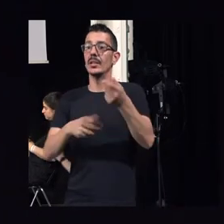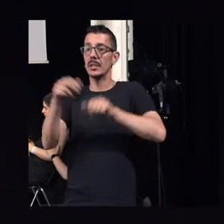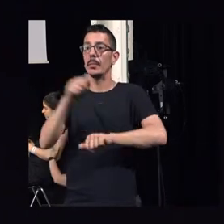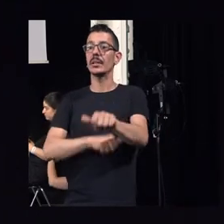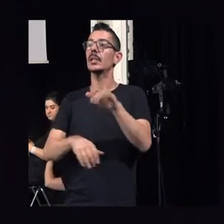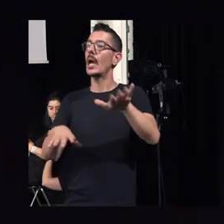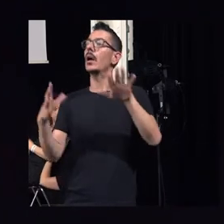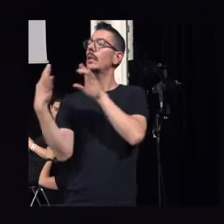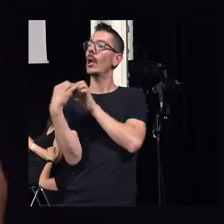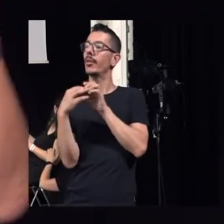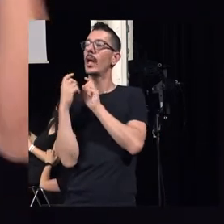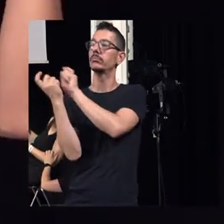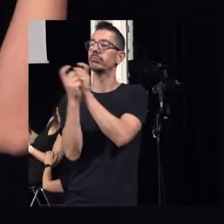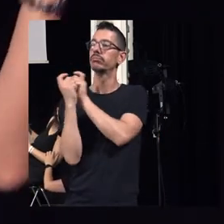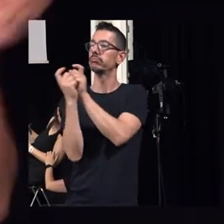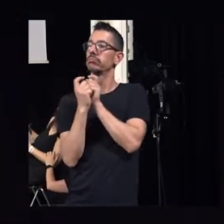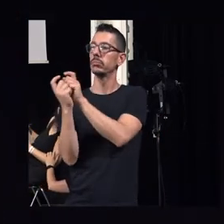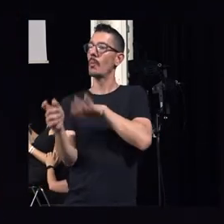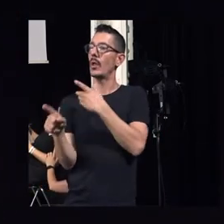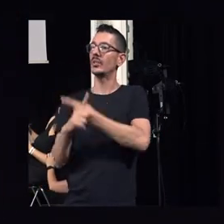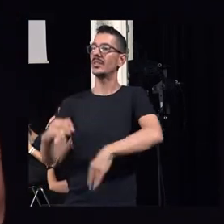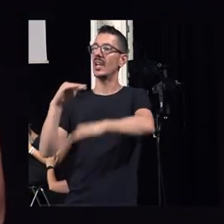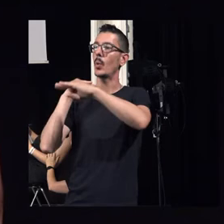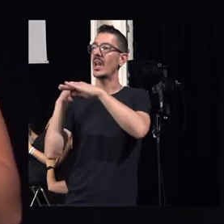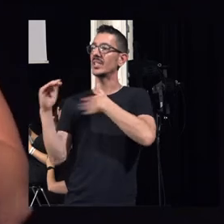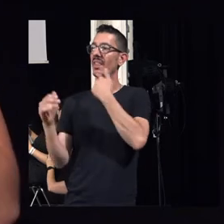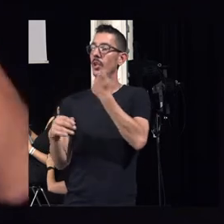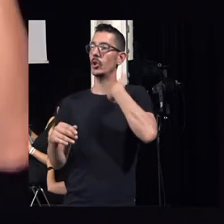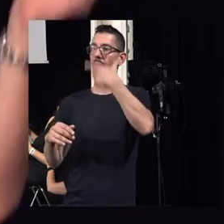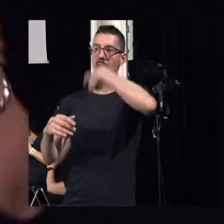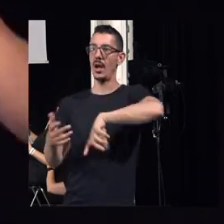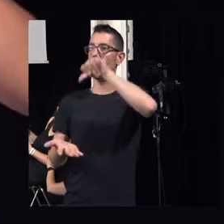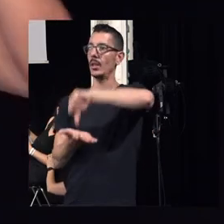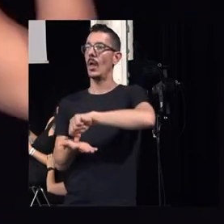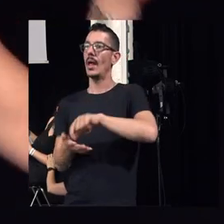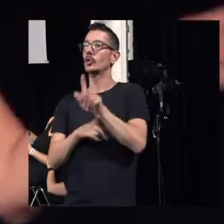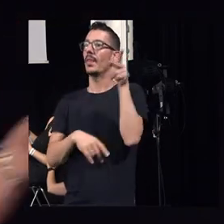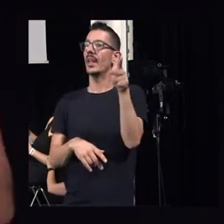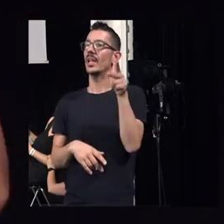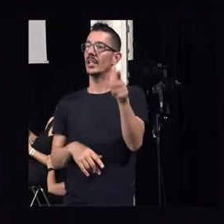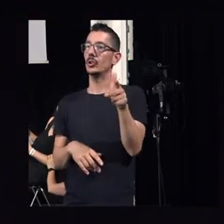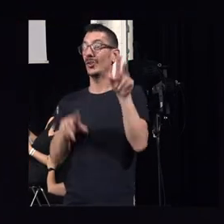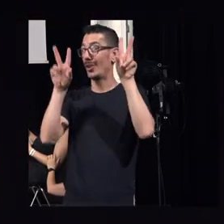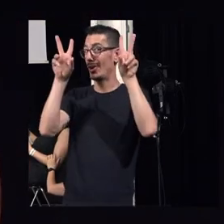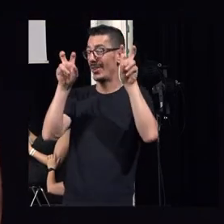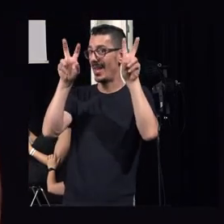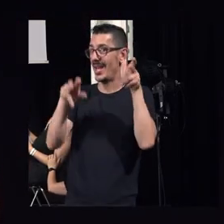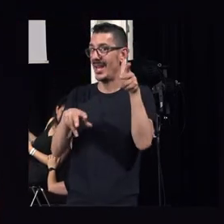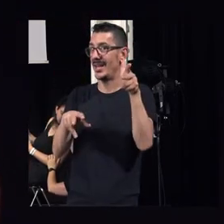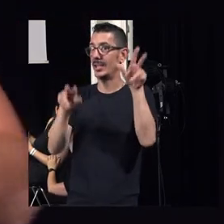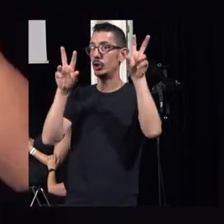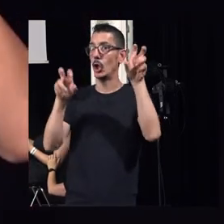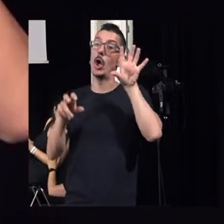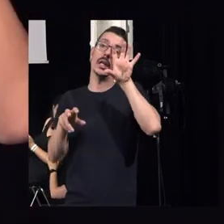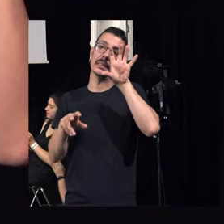tú a tú. Ya soy, digamos, una, entre comillas, ciudadana de derecho, también con todas esas comillas, porque ya sabes que el Estado de